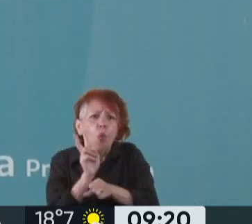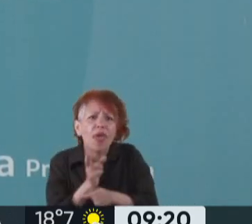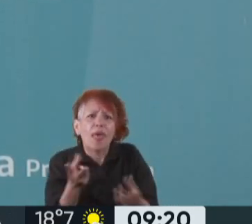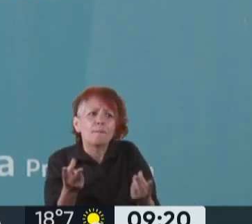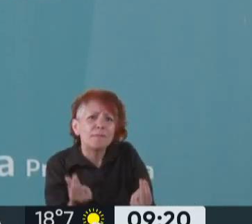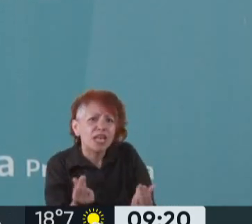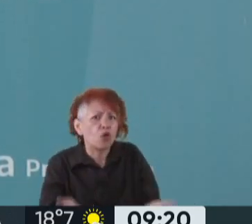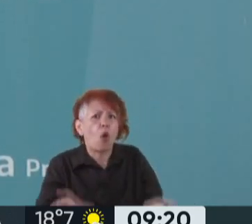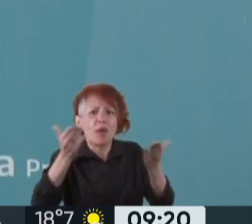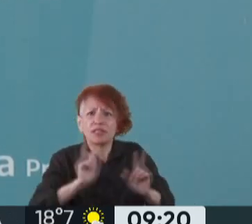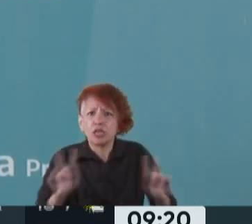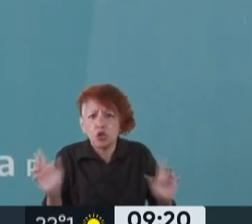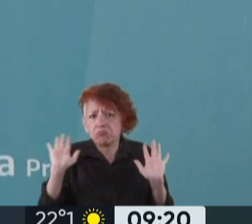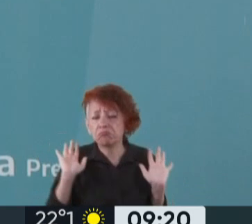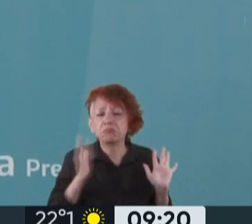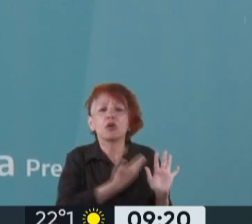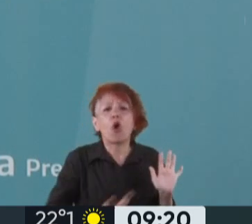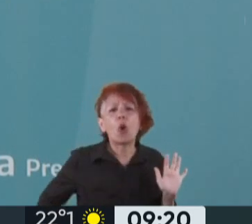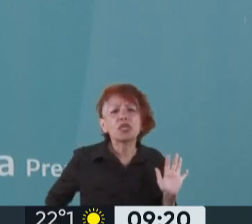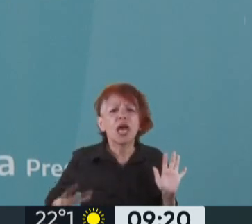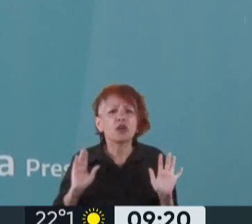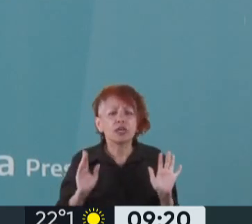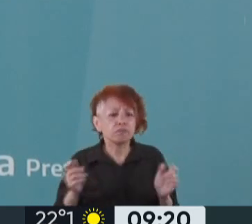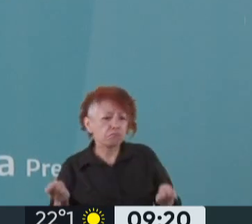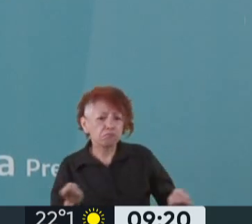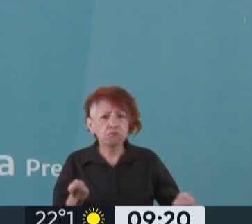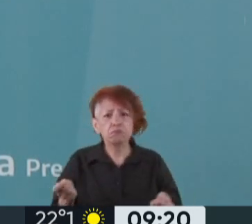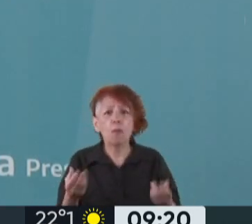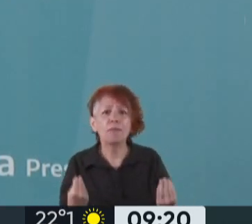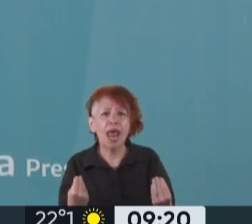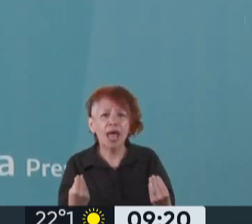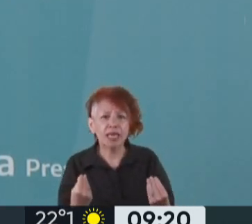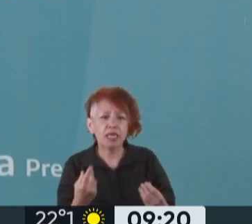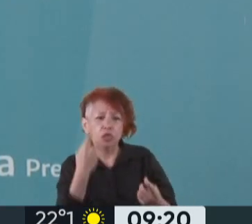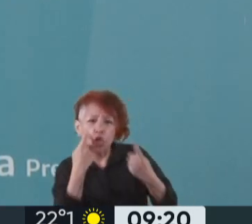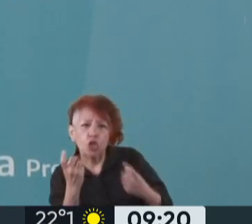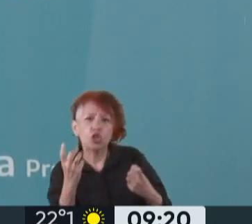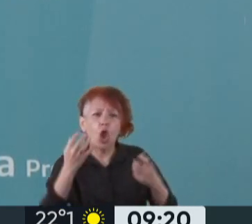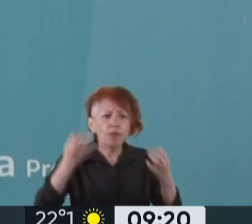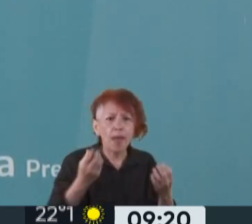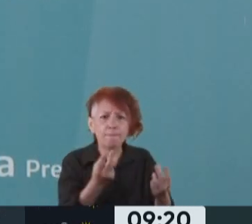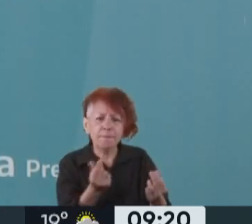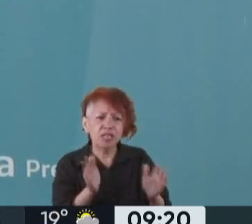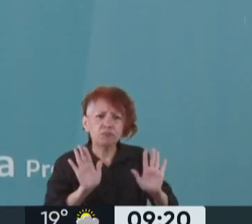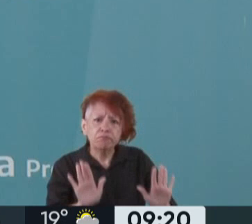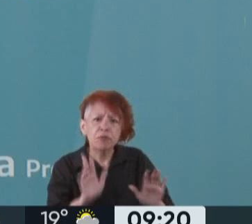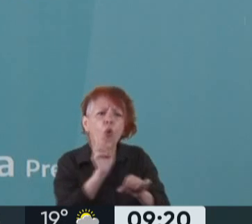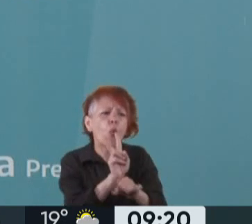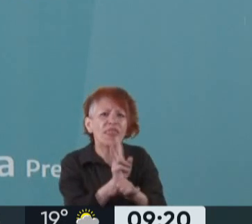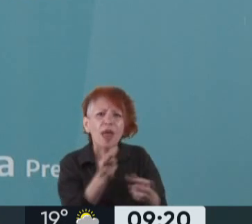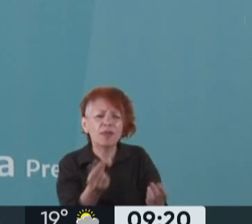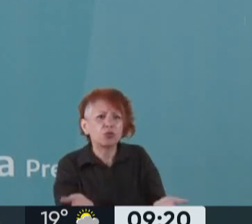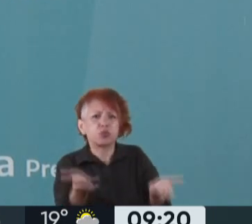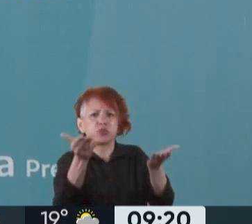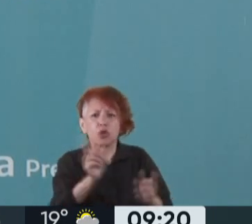gobierno va a llevar adelante y está llevando adelante todos los mecanismos necesarios para controlar los precios, para cuidar los